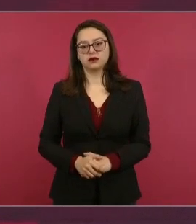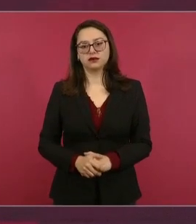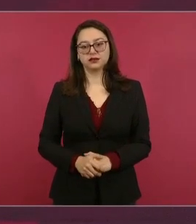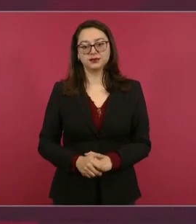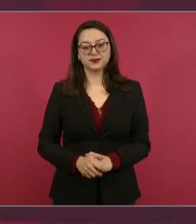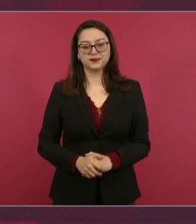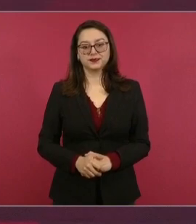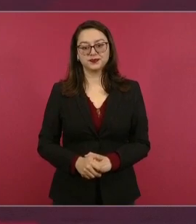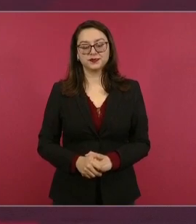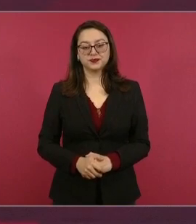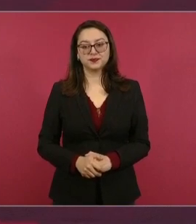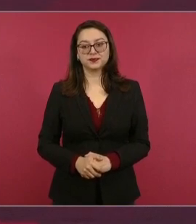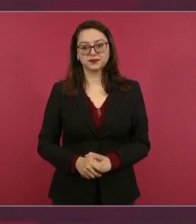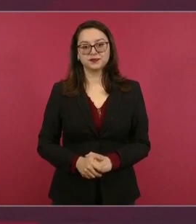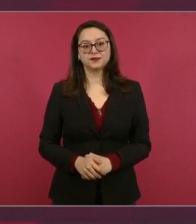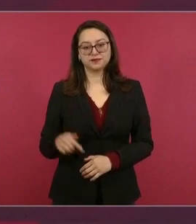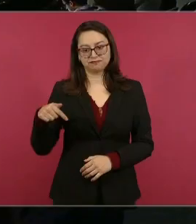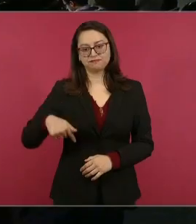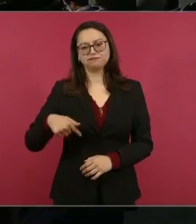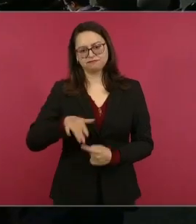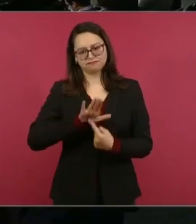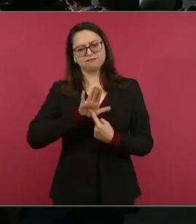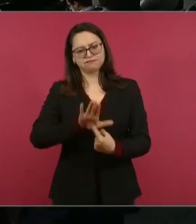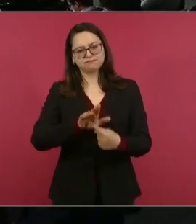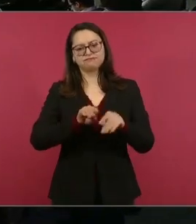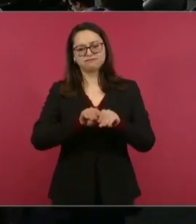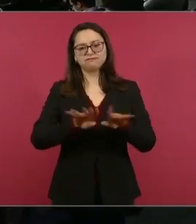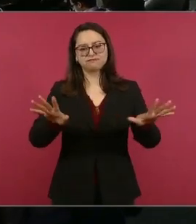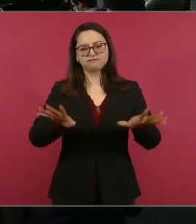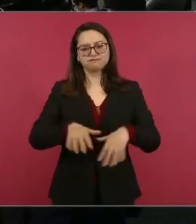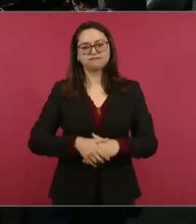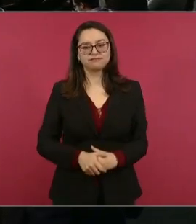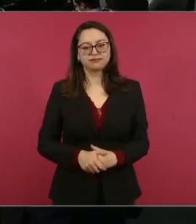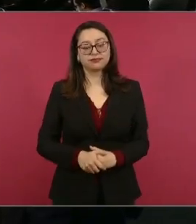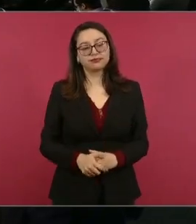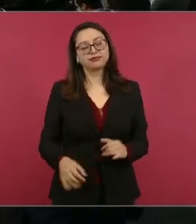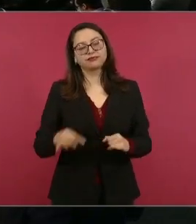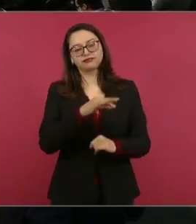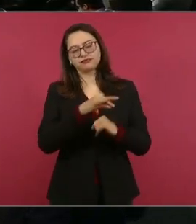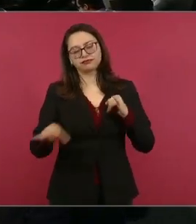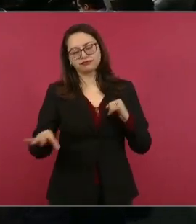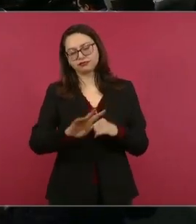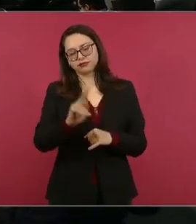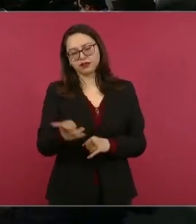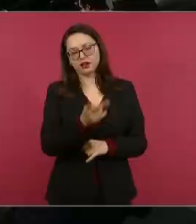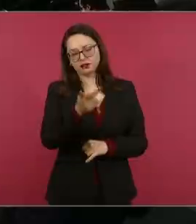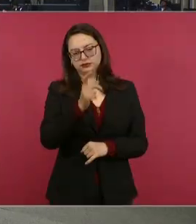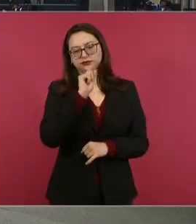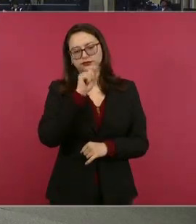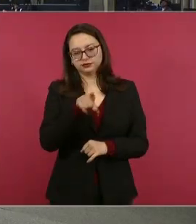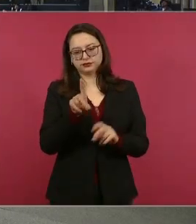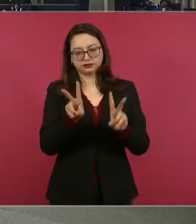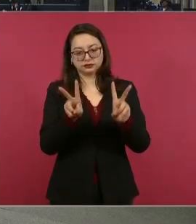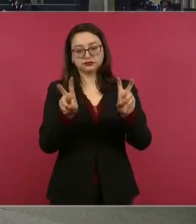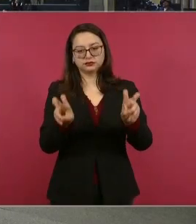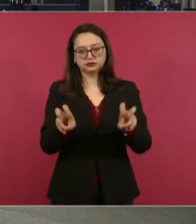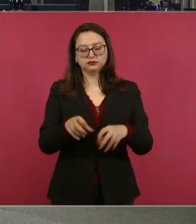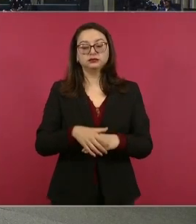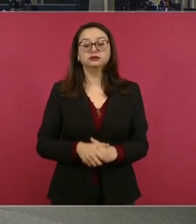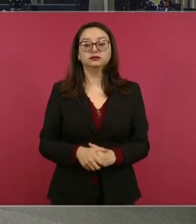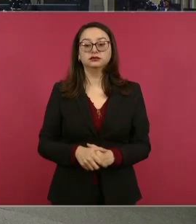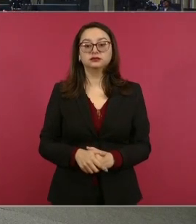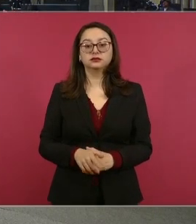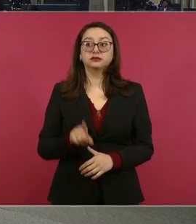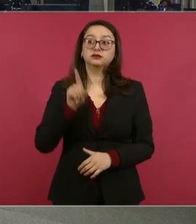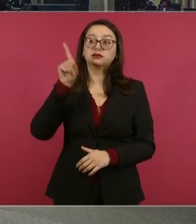Entonces aquí lo vamos a ventilar. Y finalmente, sobre este mismo tema, presidente, ¿qué pasa con la extradición